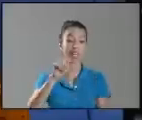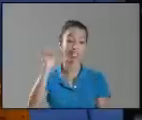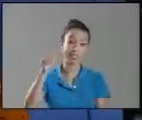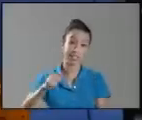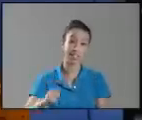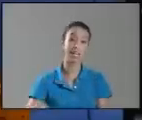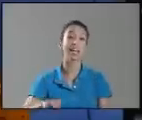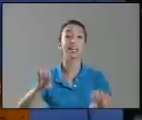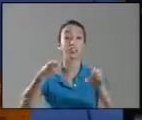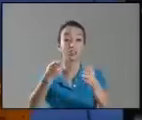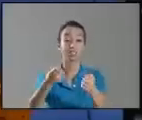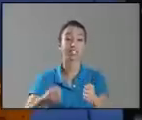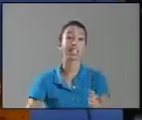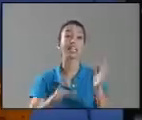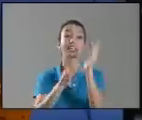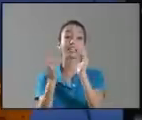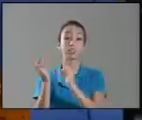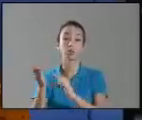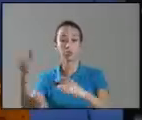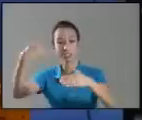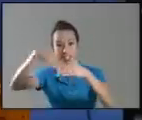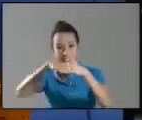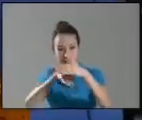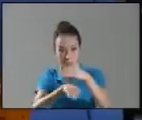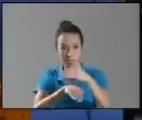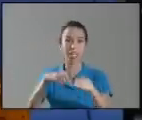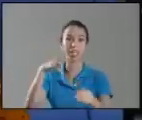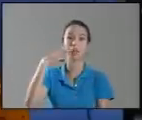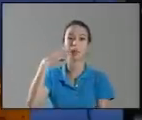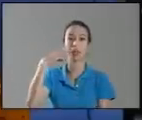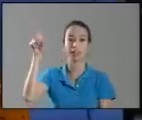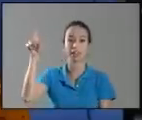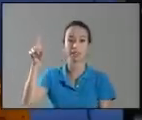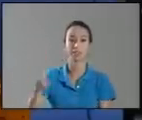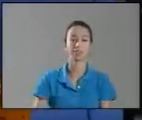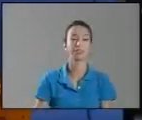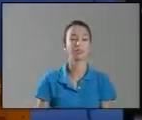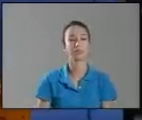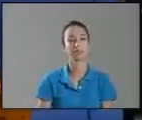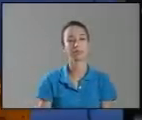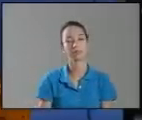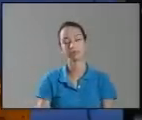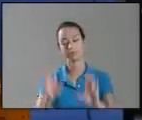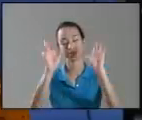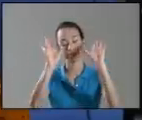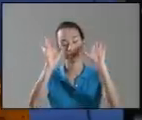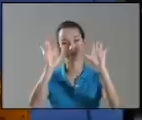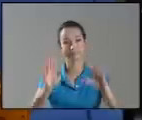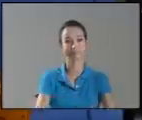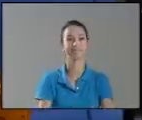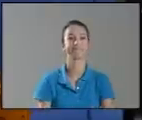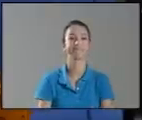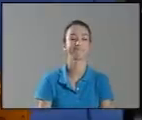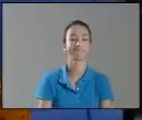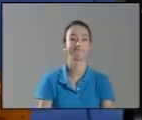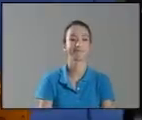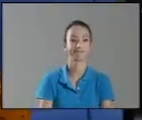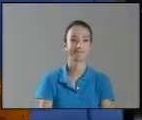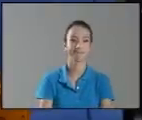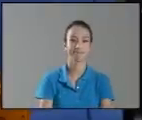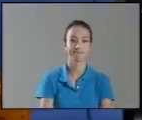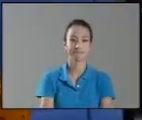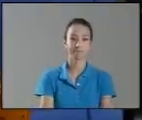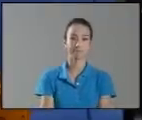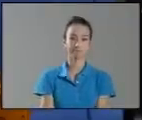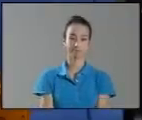en el varón Cristo. Eso no lo digo yo, eso lo dice la Biblia. Y cuando ya esté así, Jesús se mete en el Padre.